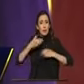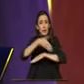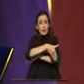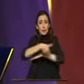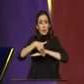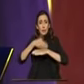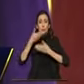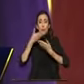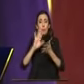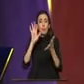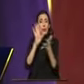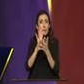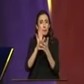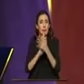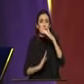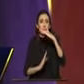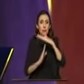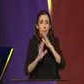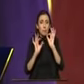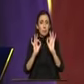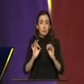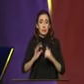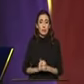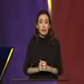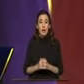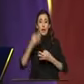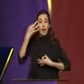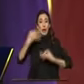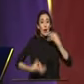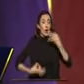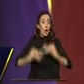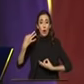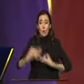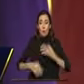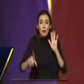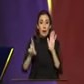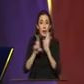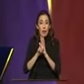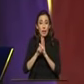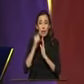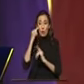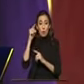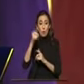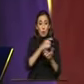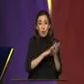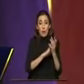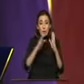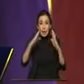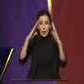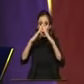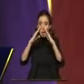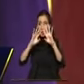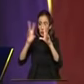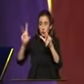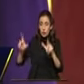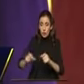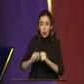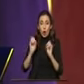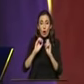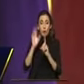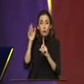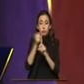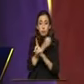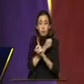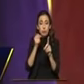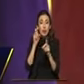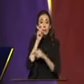Hemos actuado para poner órdenes a órdenes de la justicia a quienes cometen delitos contra la vida, contra la propiedad, contra la integridad sexual,